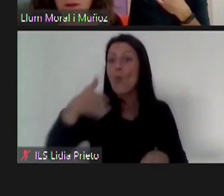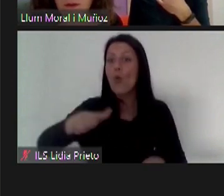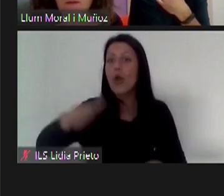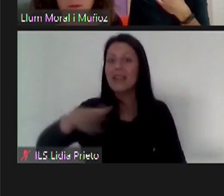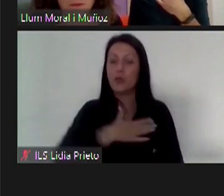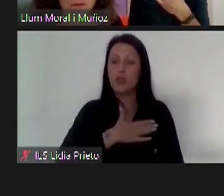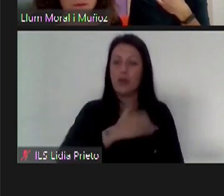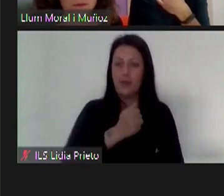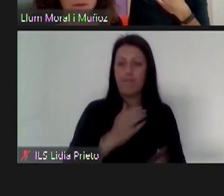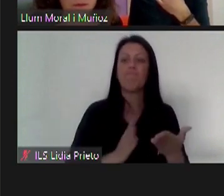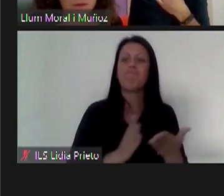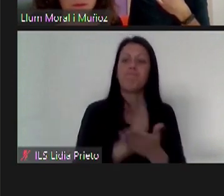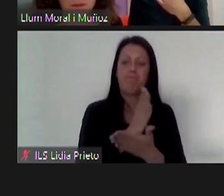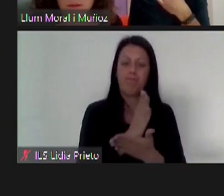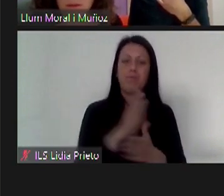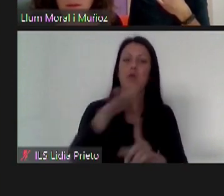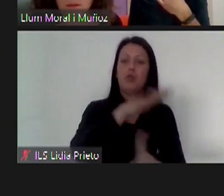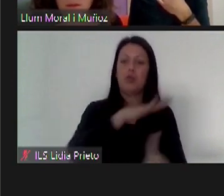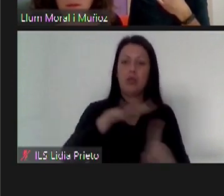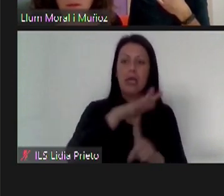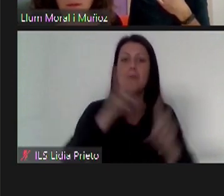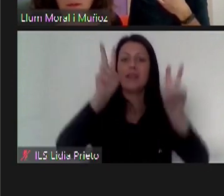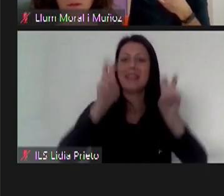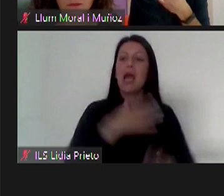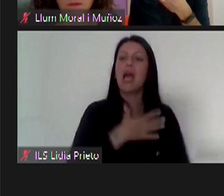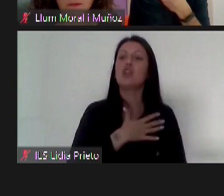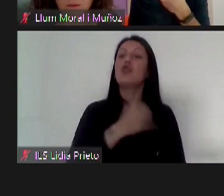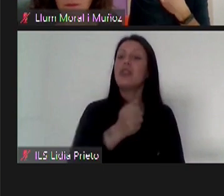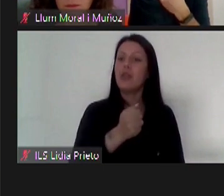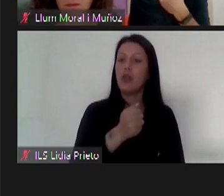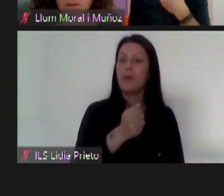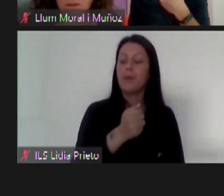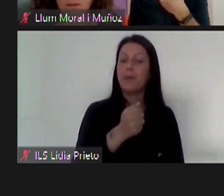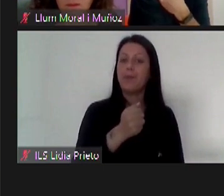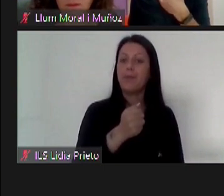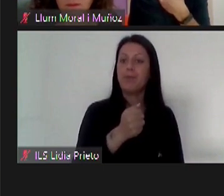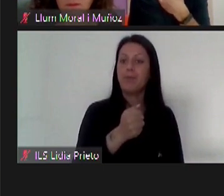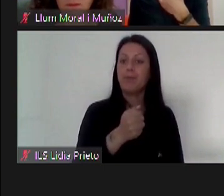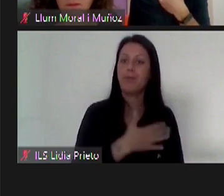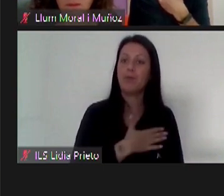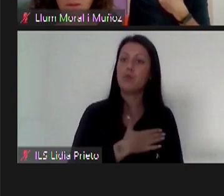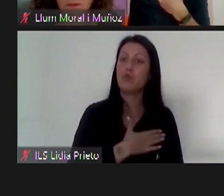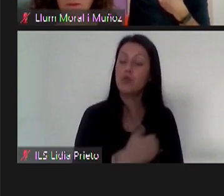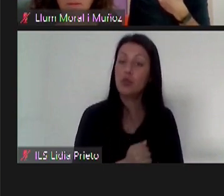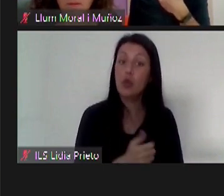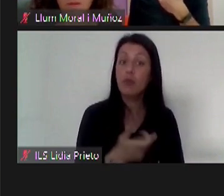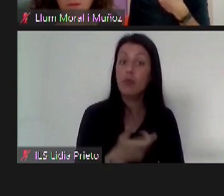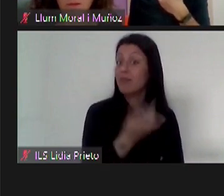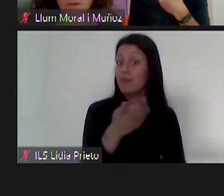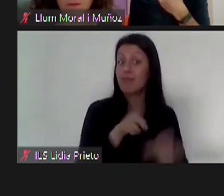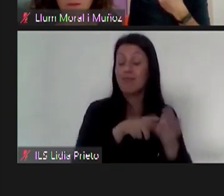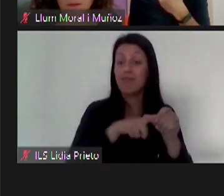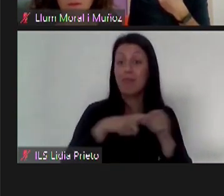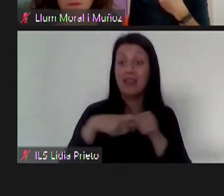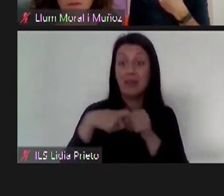interrumpir un poquito por contextualizar, porque el tema del suicidio, por ejemplo, seguro que entre los participantes que nos